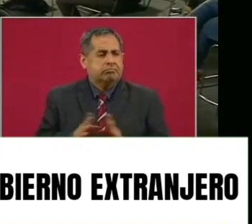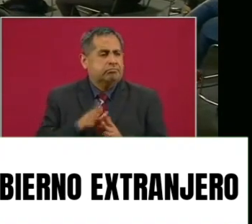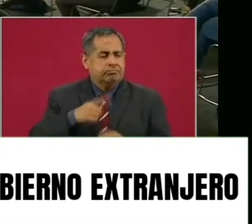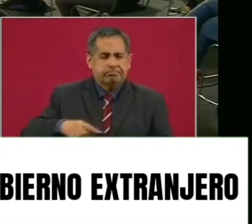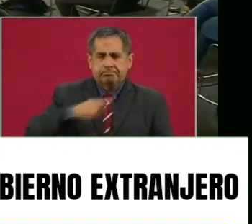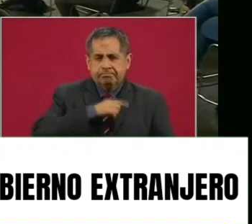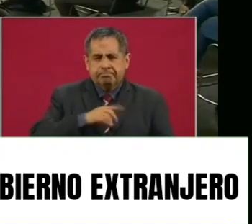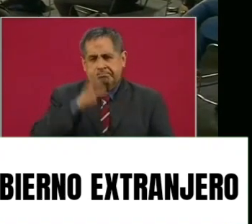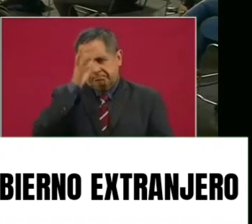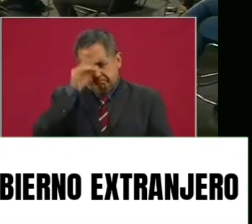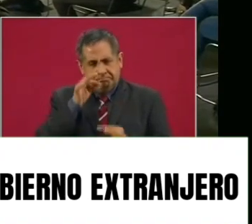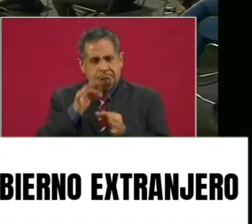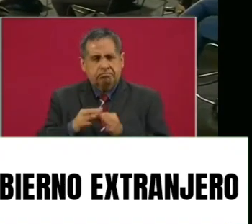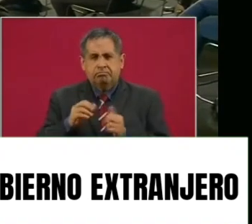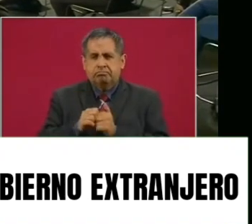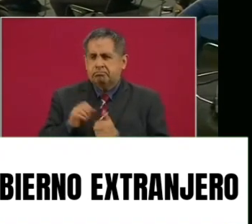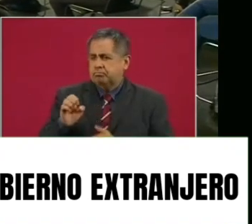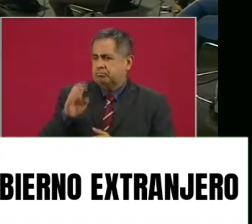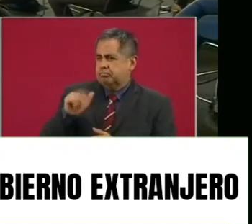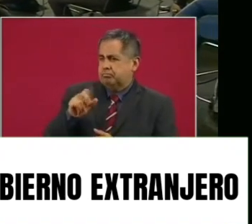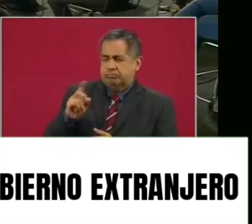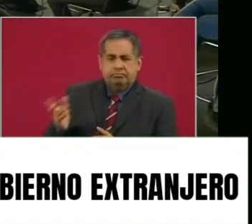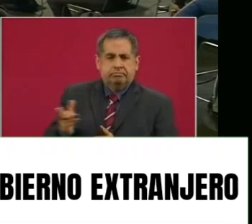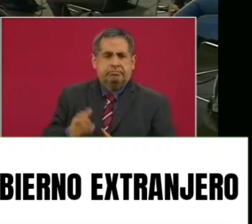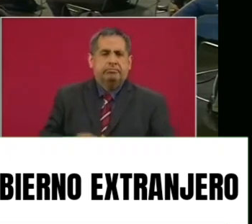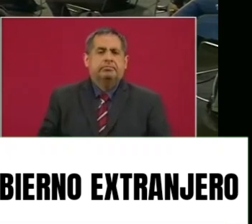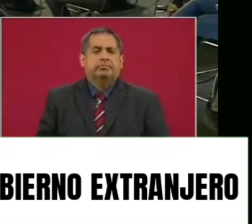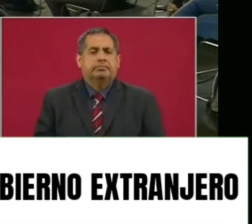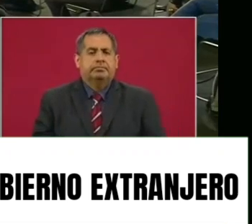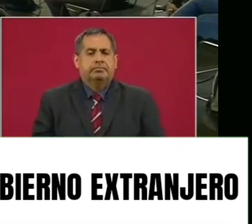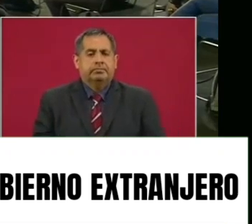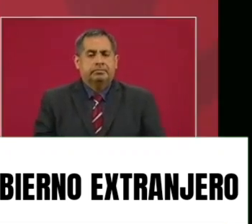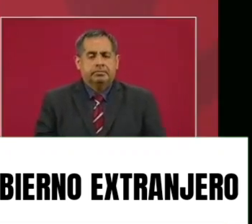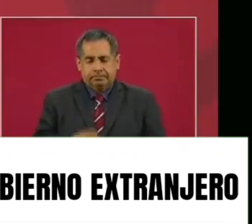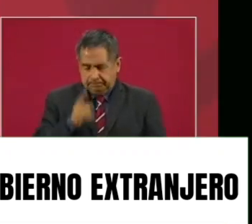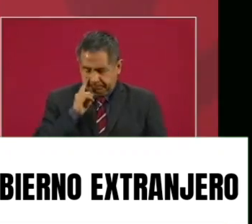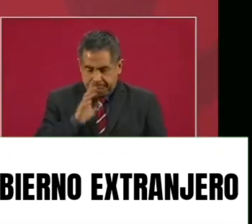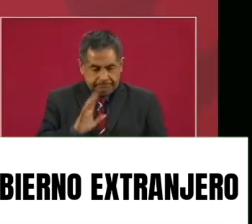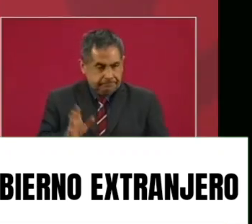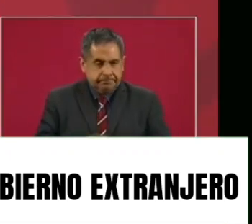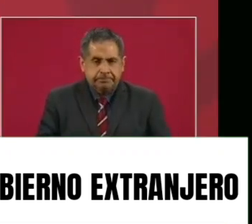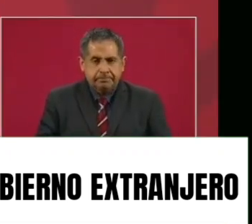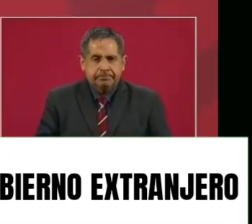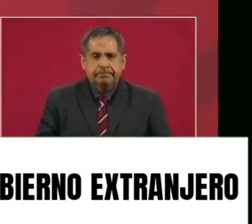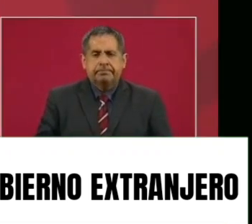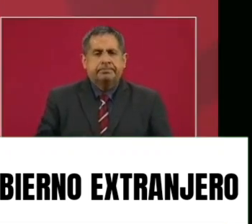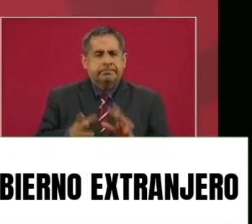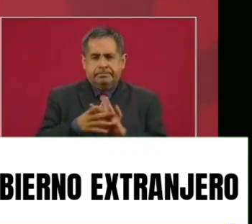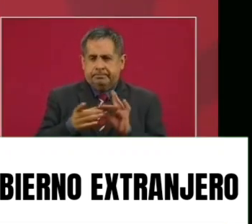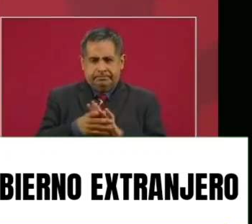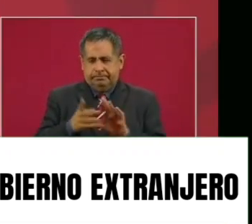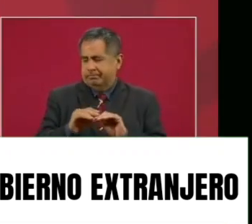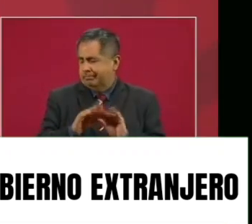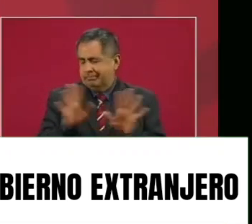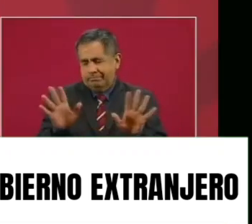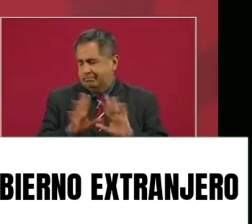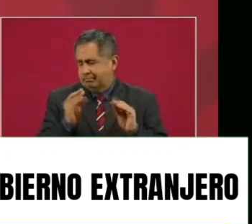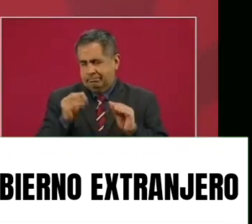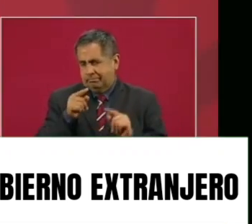acordando esto con el equipo de Marcelo Ebrard también. Miren, ya hemos aclarado bastante sobre este